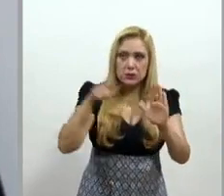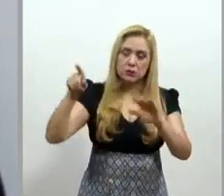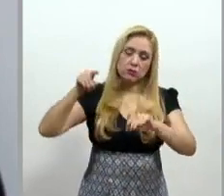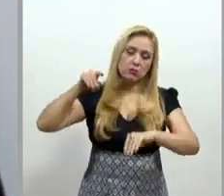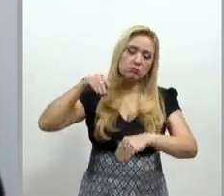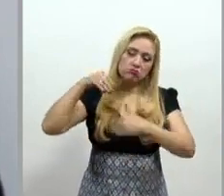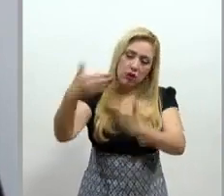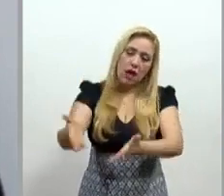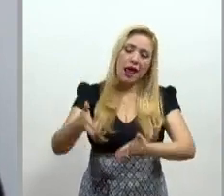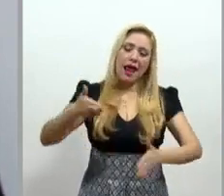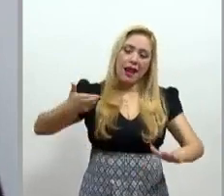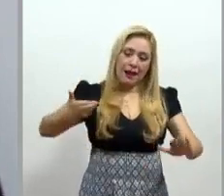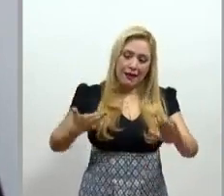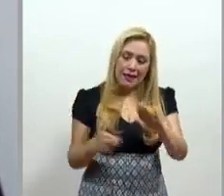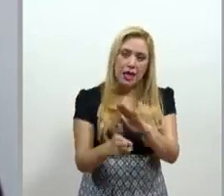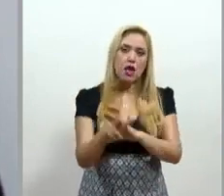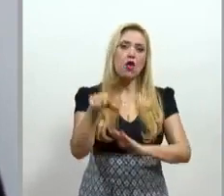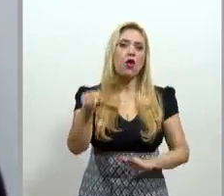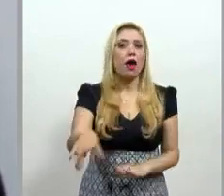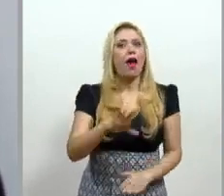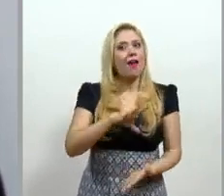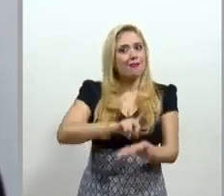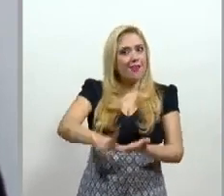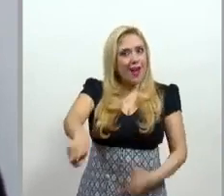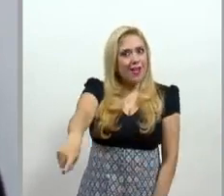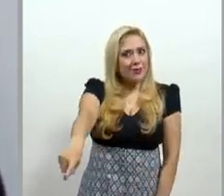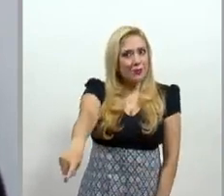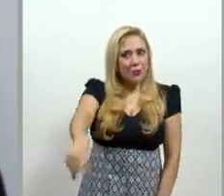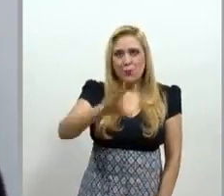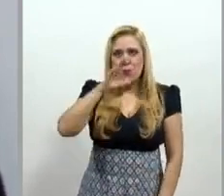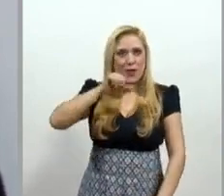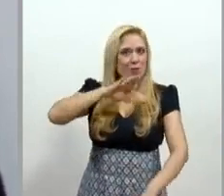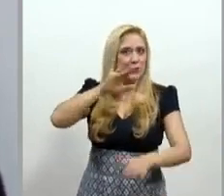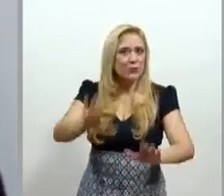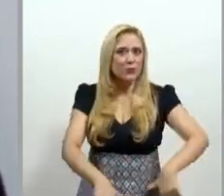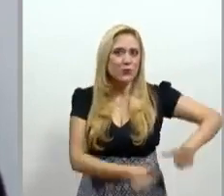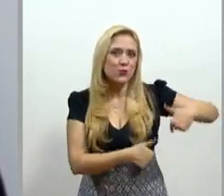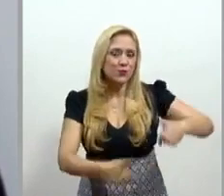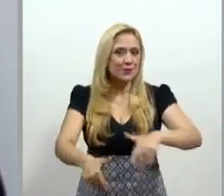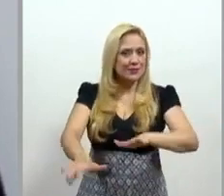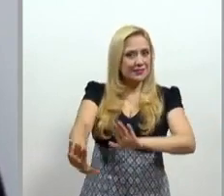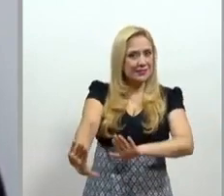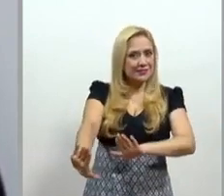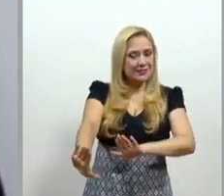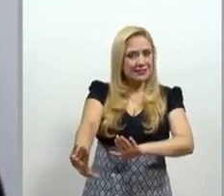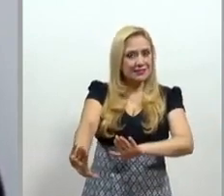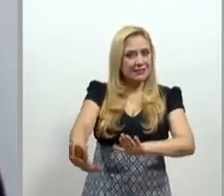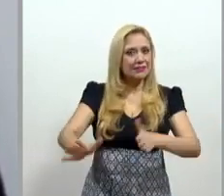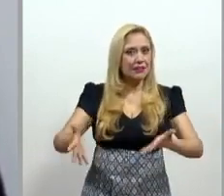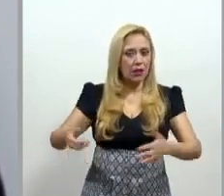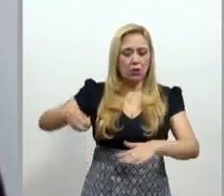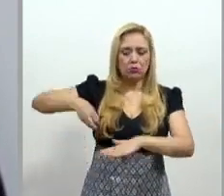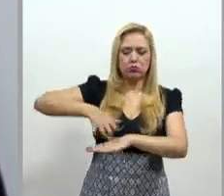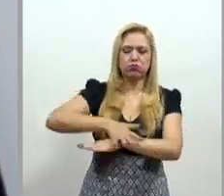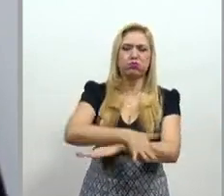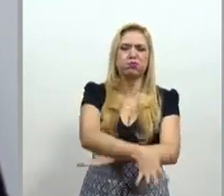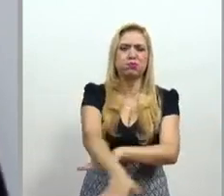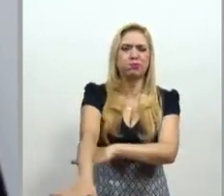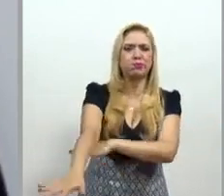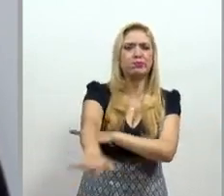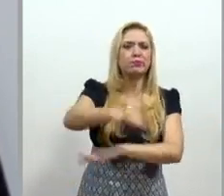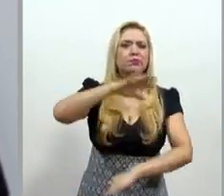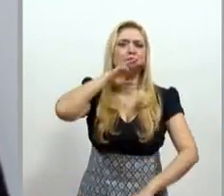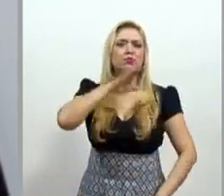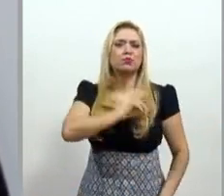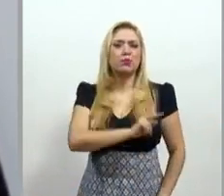río Atrato como sujeto de derechos y reconoce que históricamente hubo una contaminación y una degradación al río